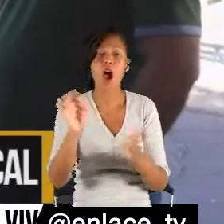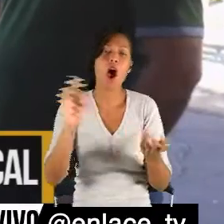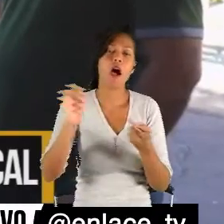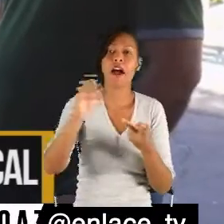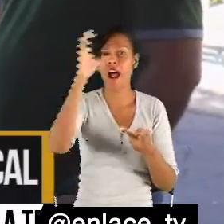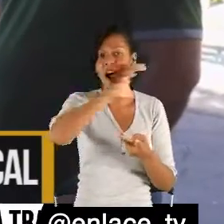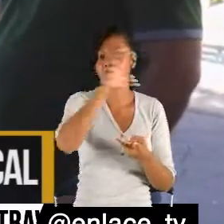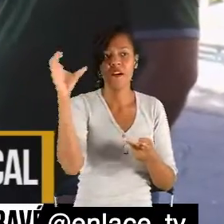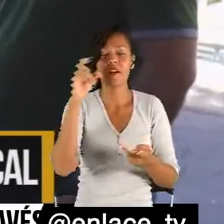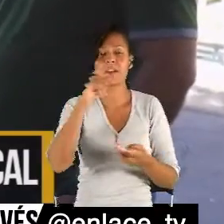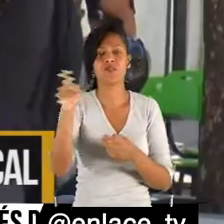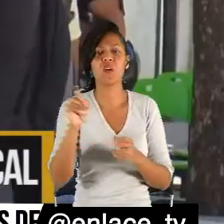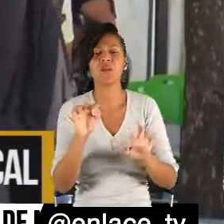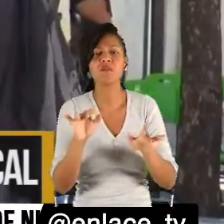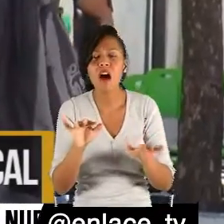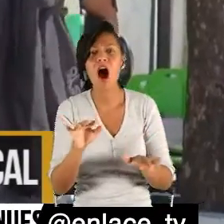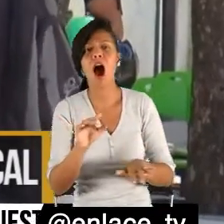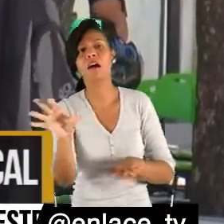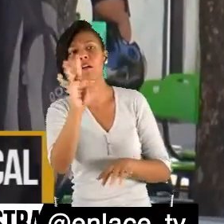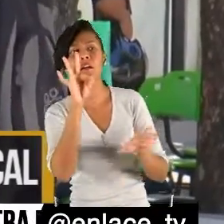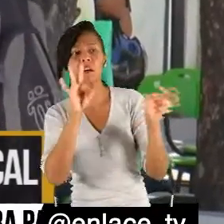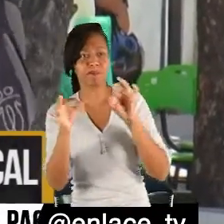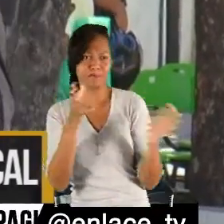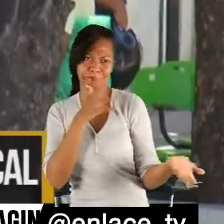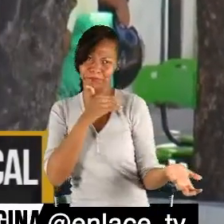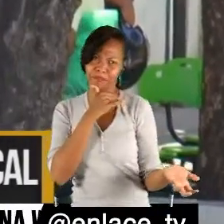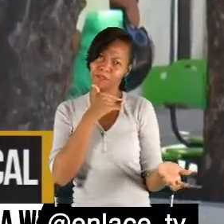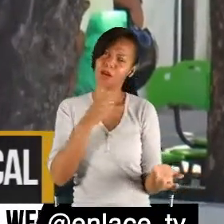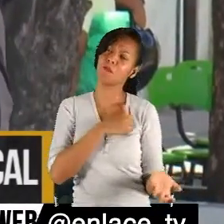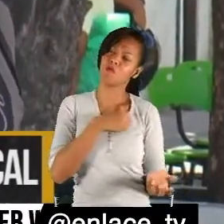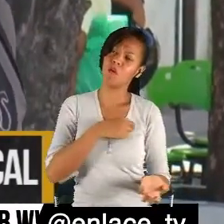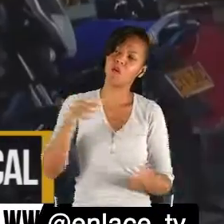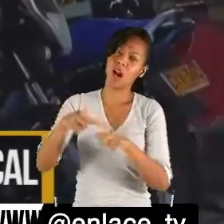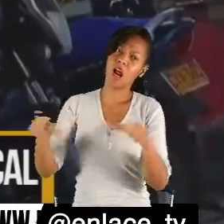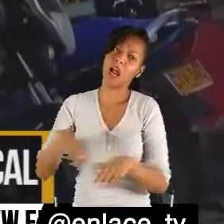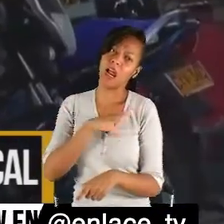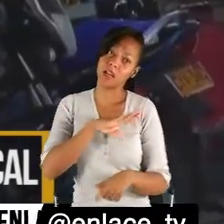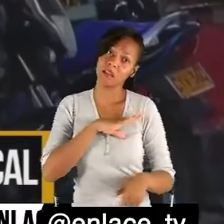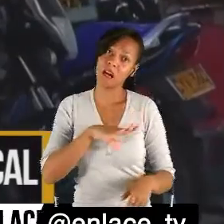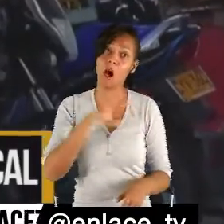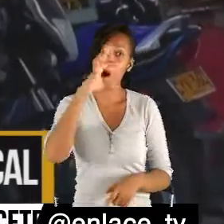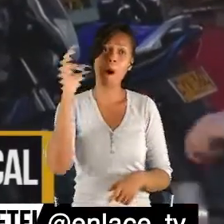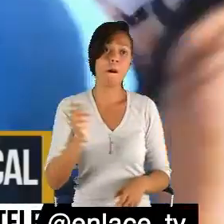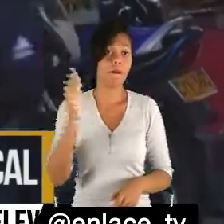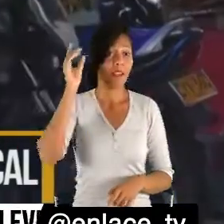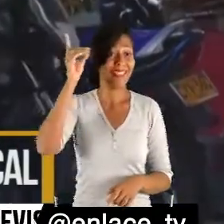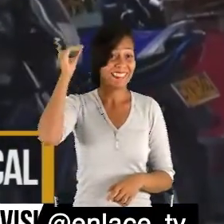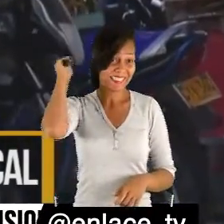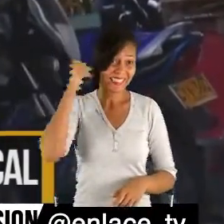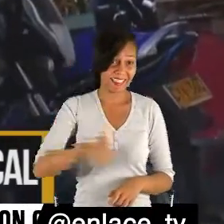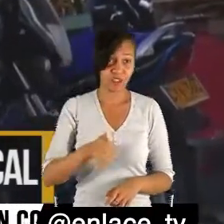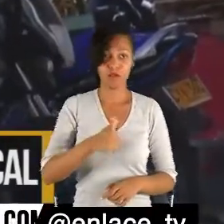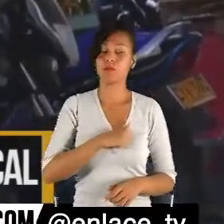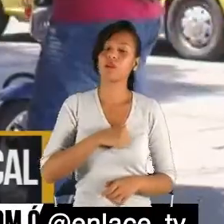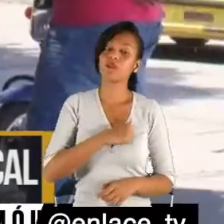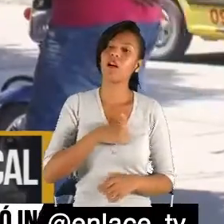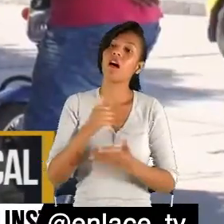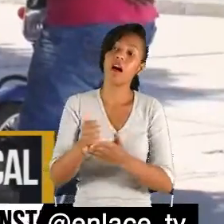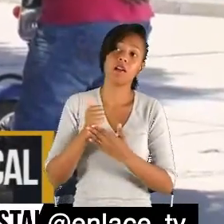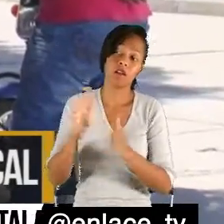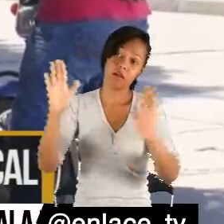para estas convocatorias entonces sí le pedimos a la alcaldía municipal al doctor darío de que también le colabore la mano ahora local